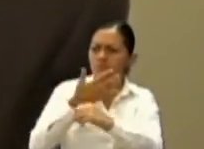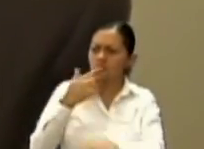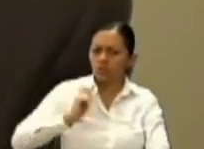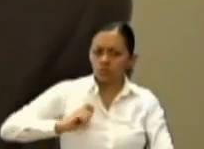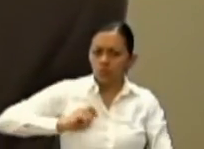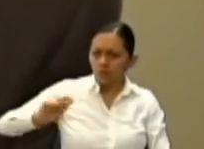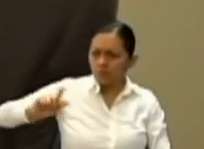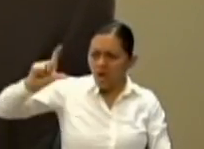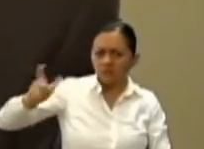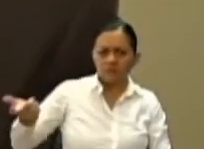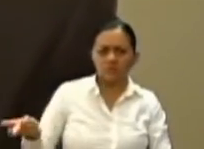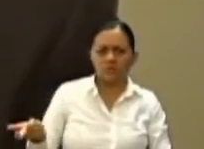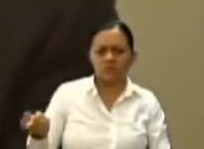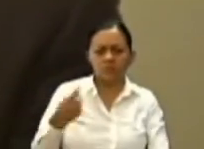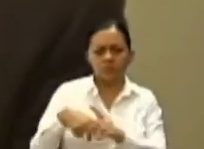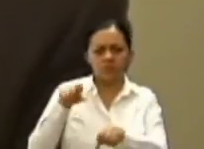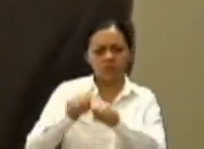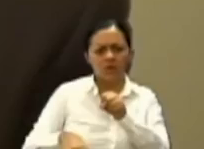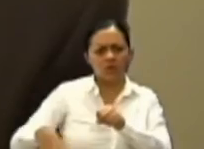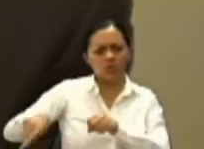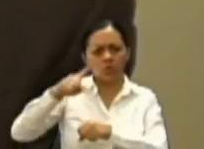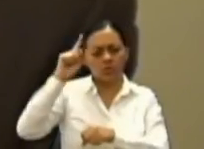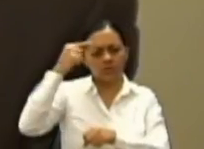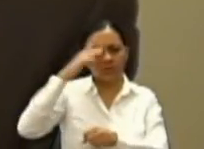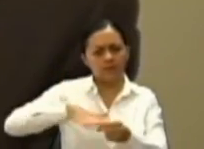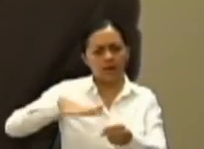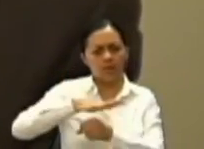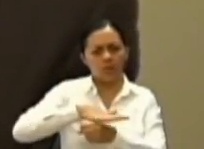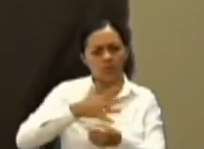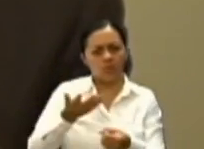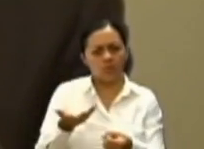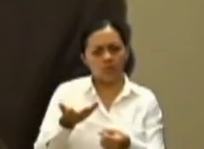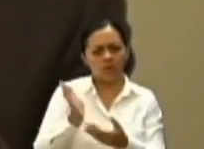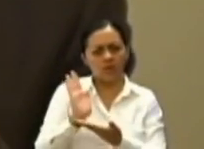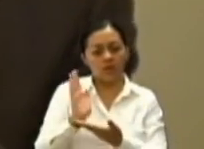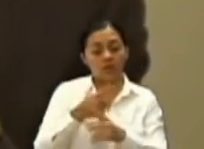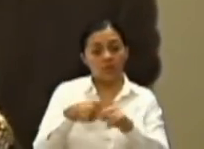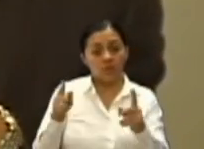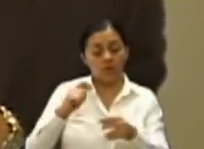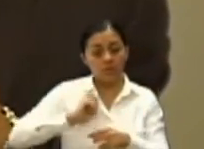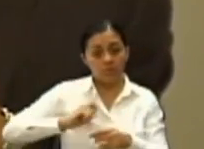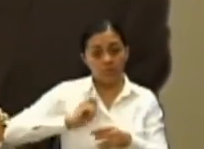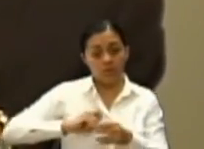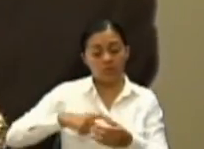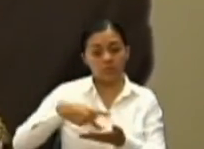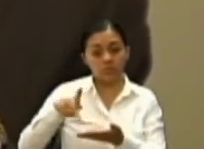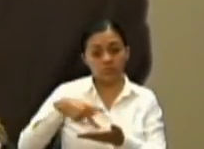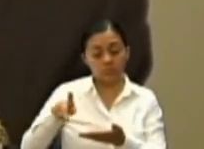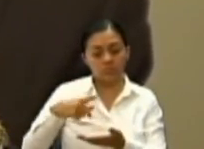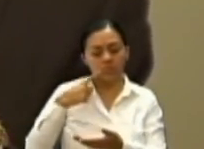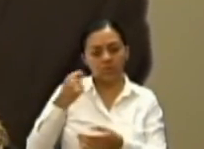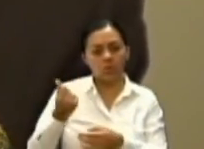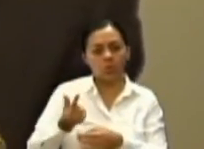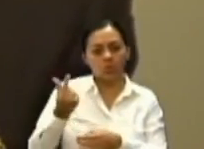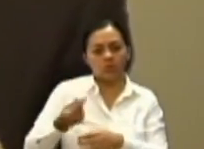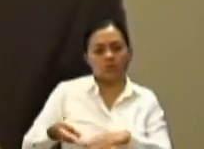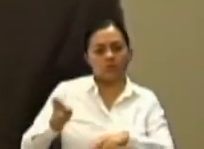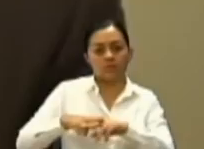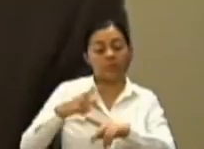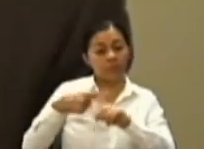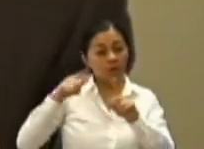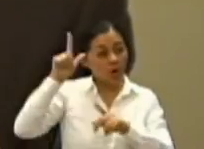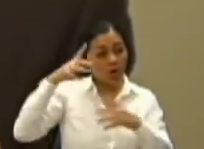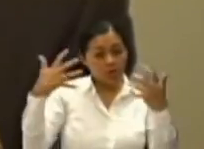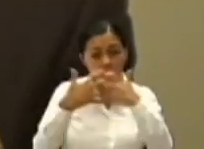sueldos porque si no se perjudica pues al estado por ejemplo a 10 duele que para un sueldo bajito esto lo compensó con grandes utilidades eso no tiene lógica